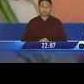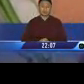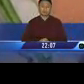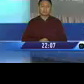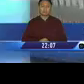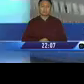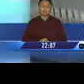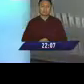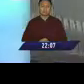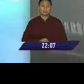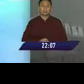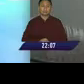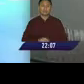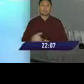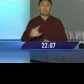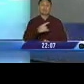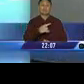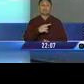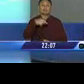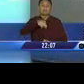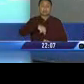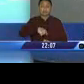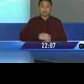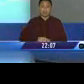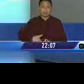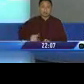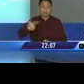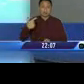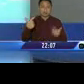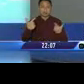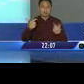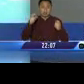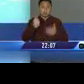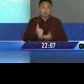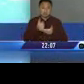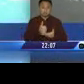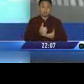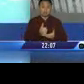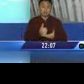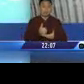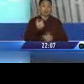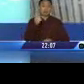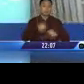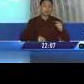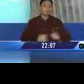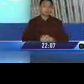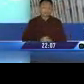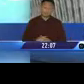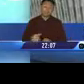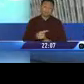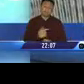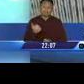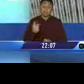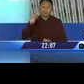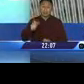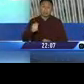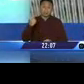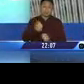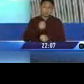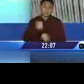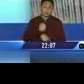del copiloto. Los tipos estaban fuertemente armados, que nadie pudo hacer nada para defender el dinero que con tanto